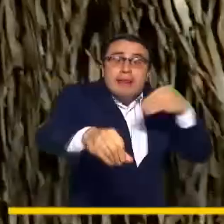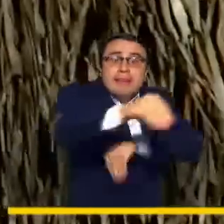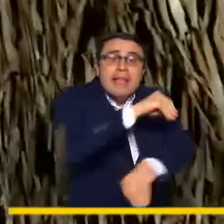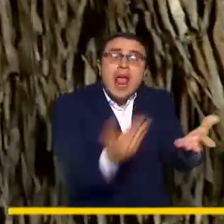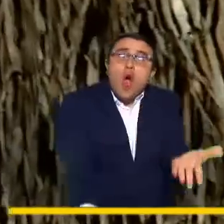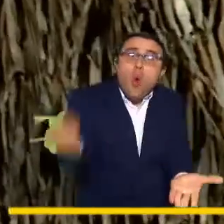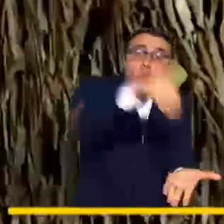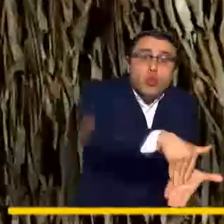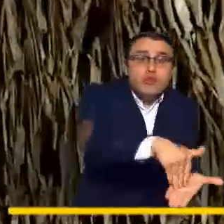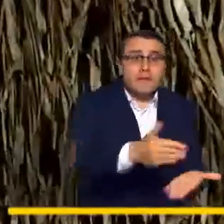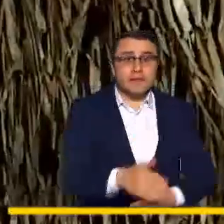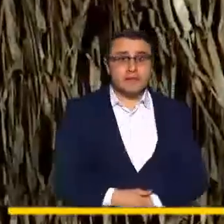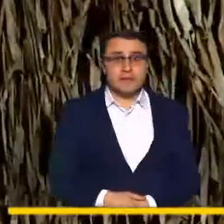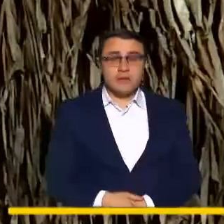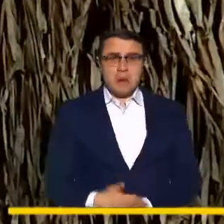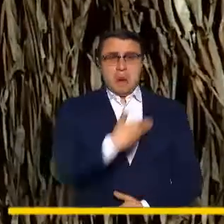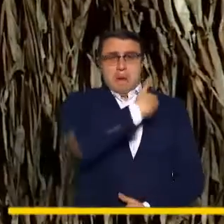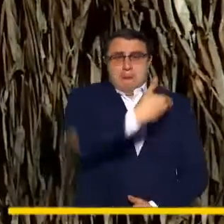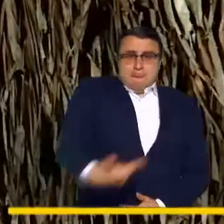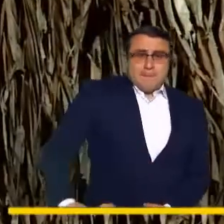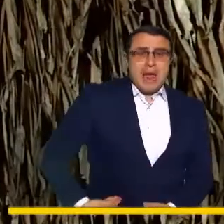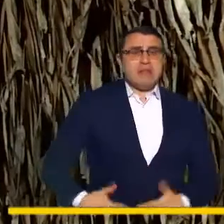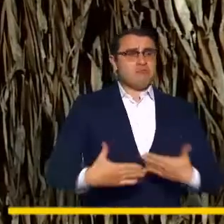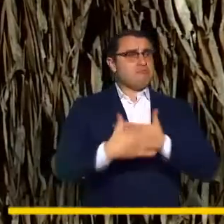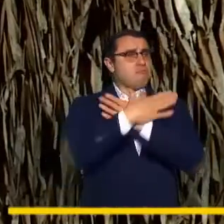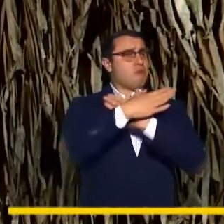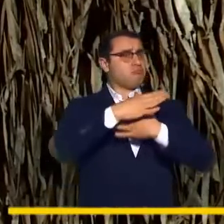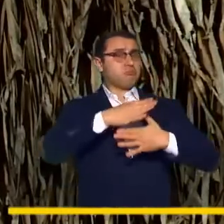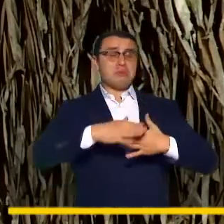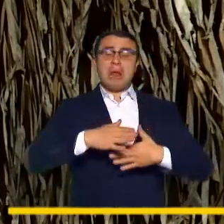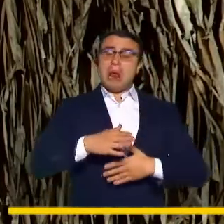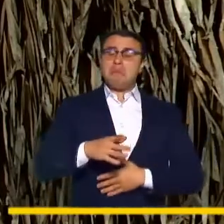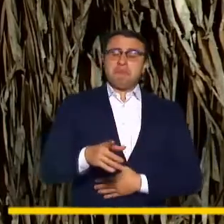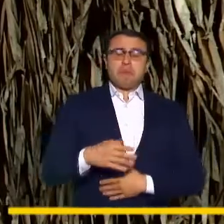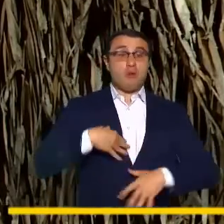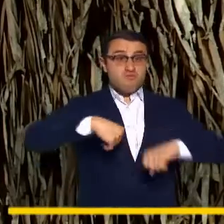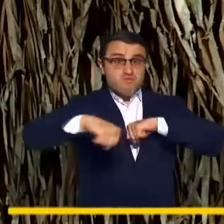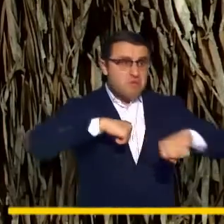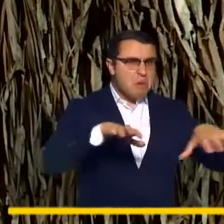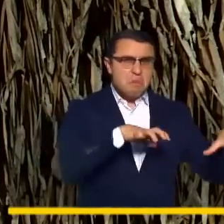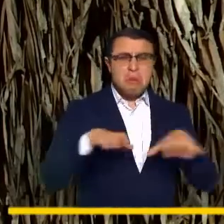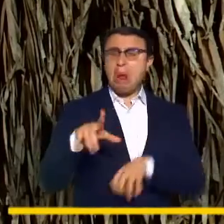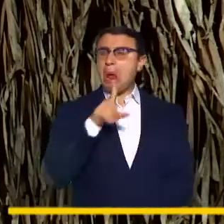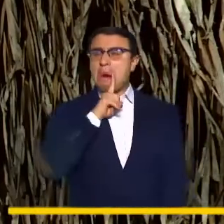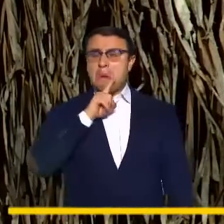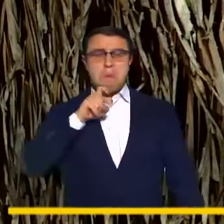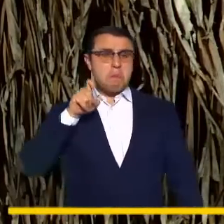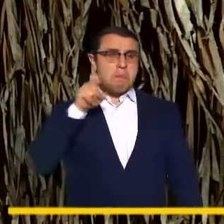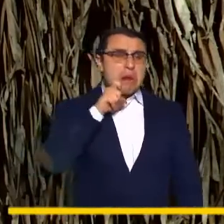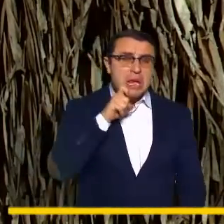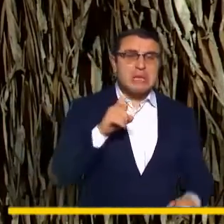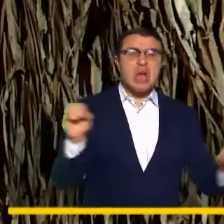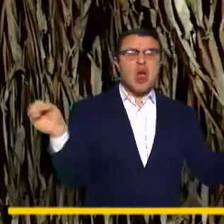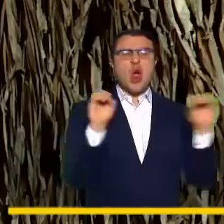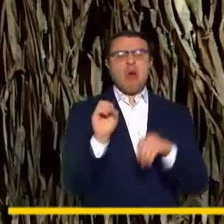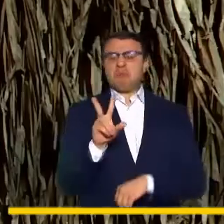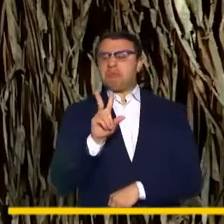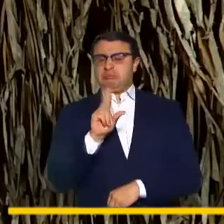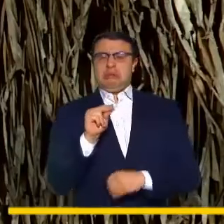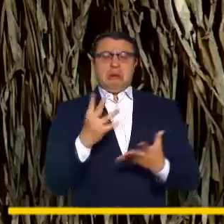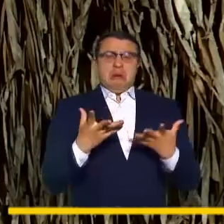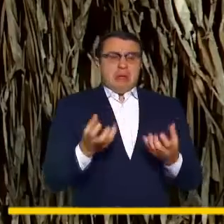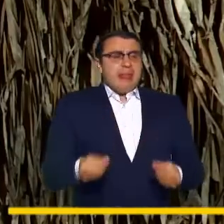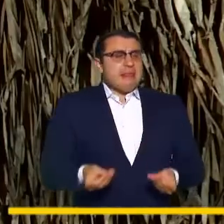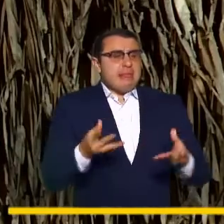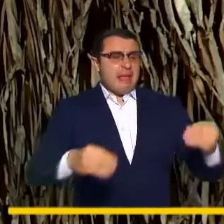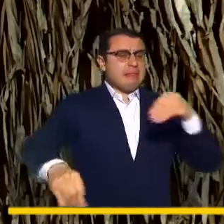más injusto el presidente de la República que por omisión, por pereza o porque no le da la gana